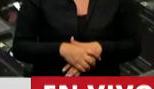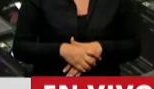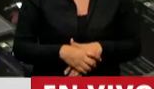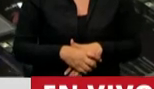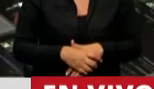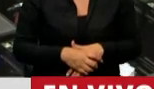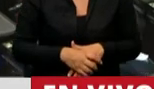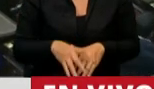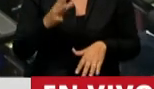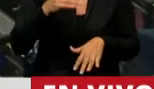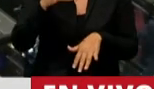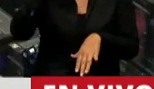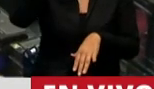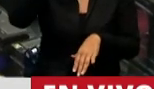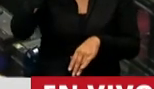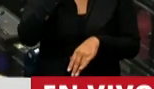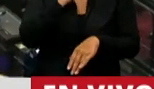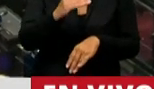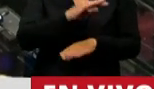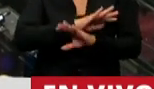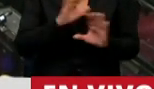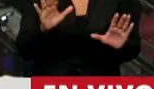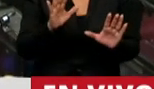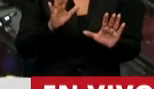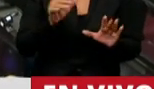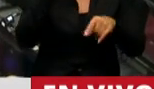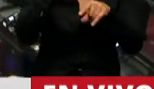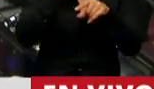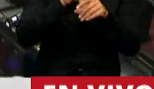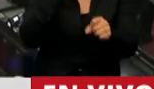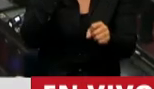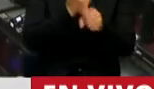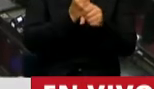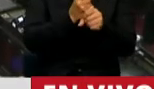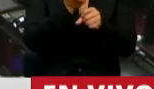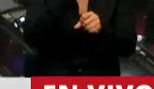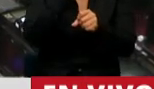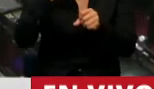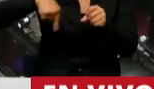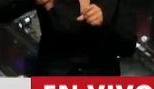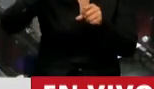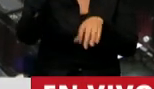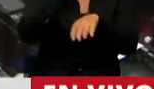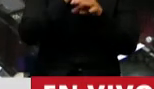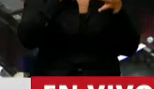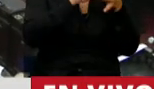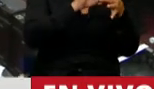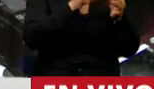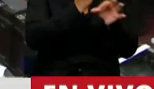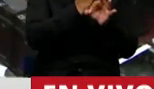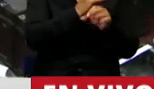Mensaje final en los pocos segundos que me quedan. Nada de esto va a ser posible si no lo hacemos de la mano de la educación. Lo hemos visto en